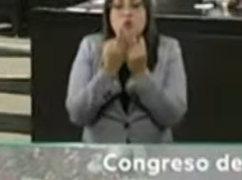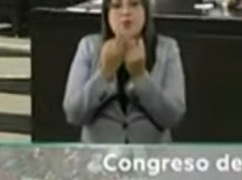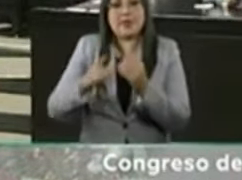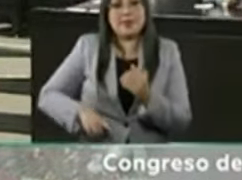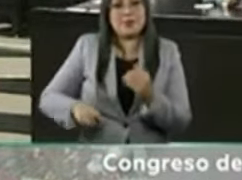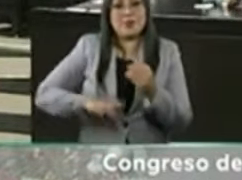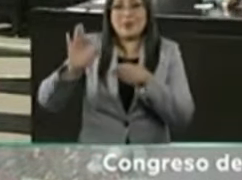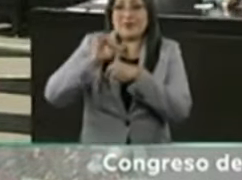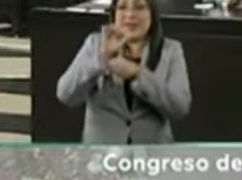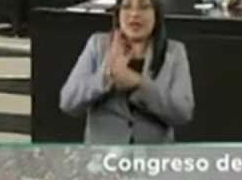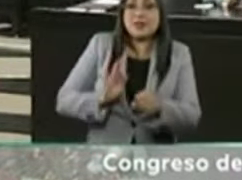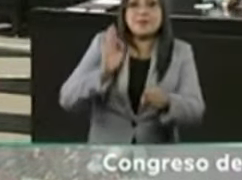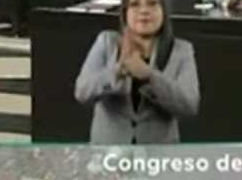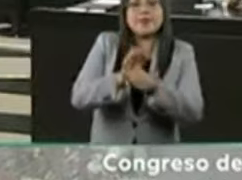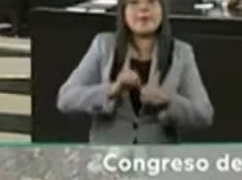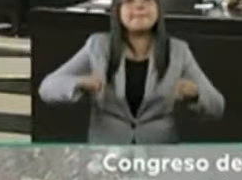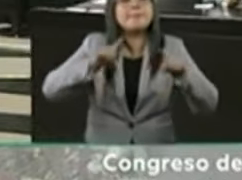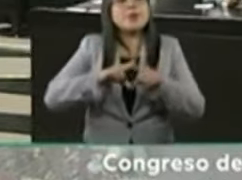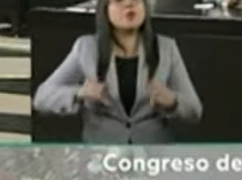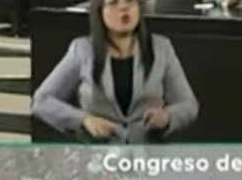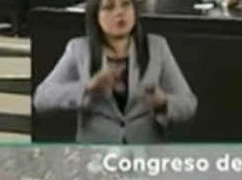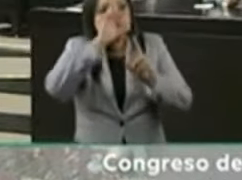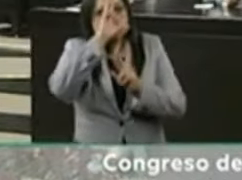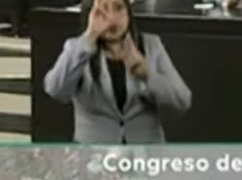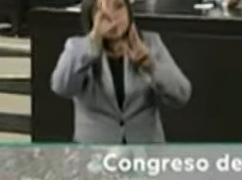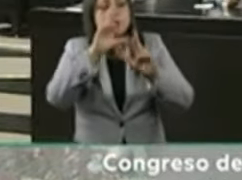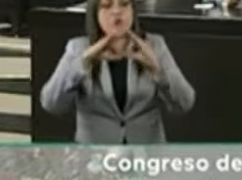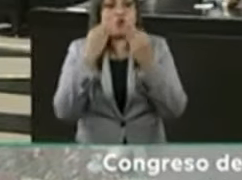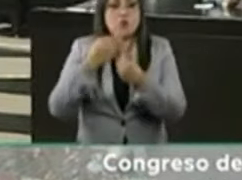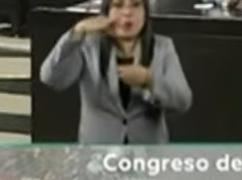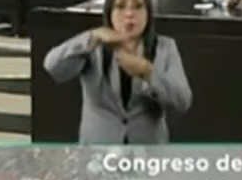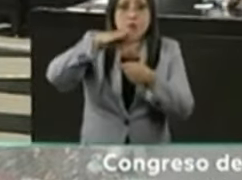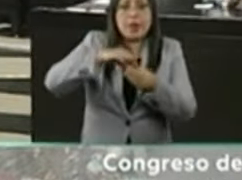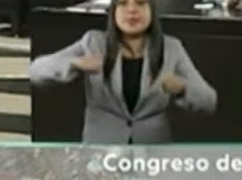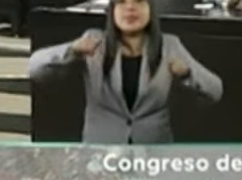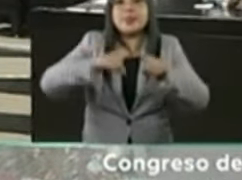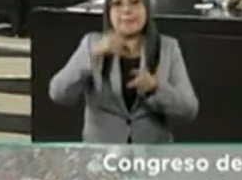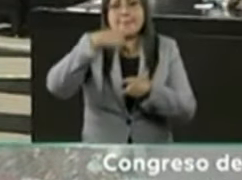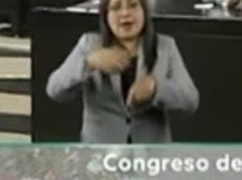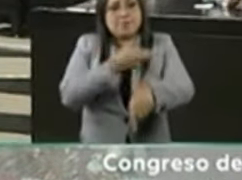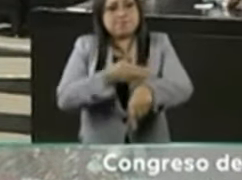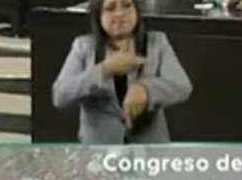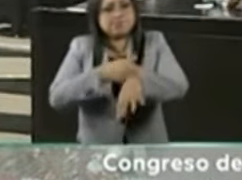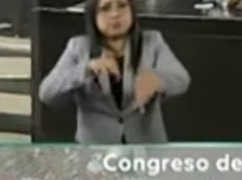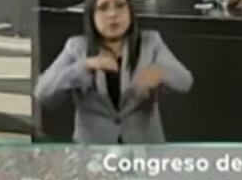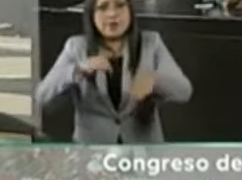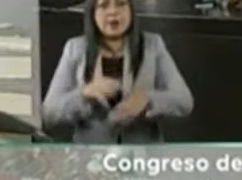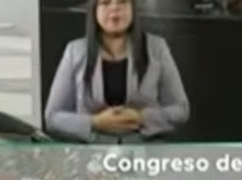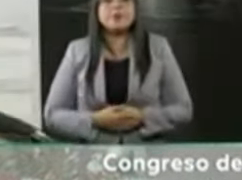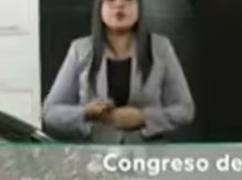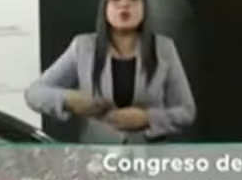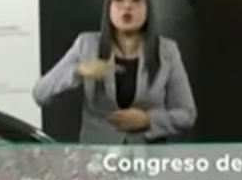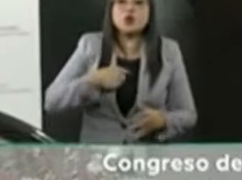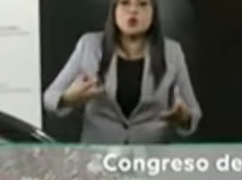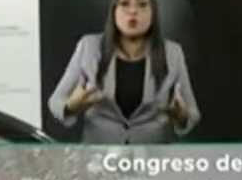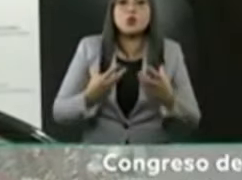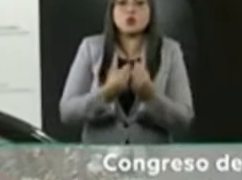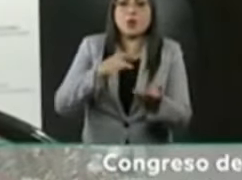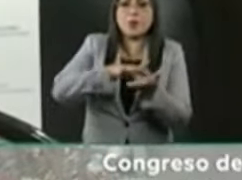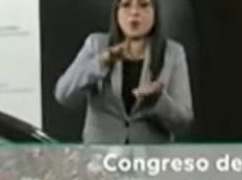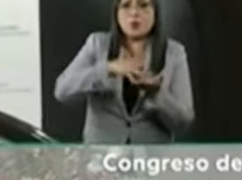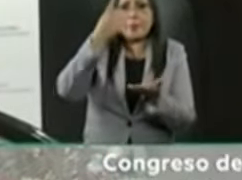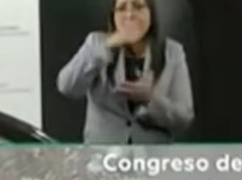con cambio, de qué manera se va a dar y eso. Por no hablar, por supuesto, de los desafíos que enfrentará